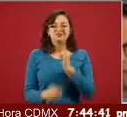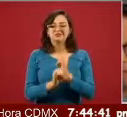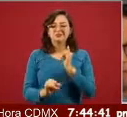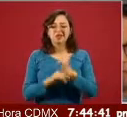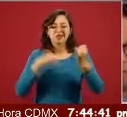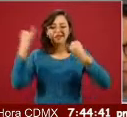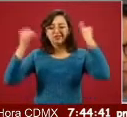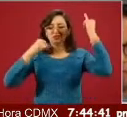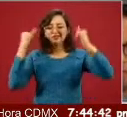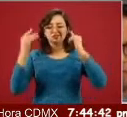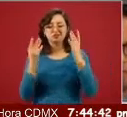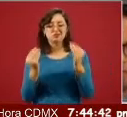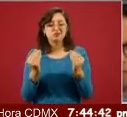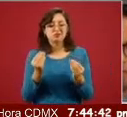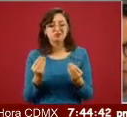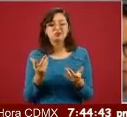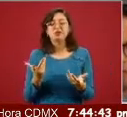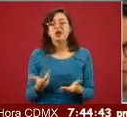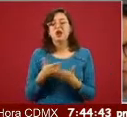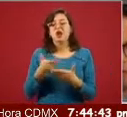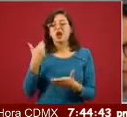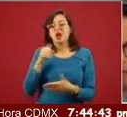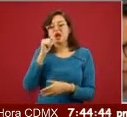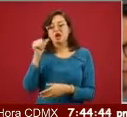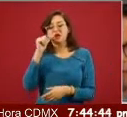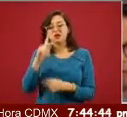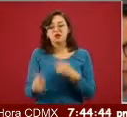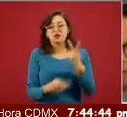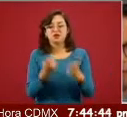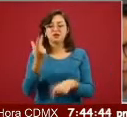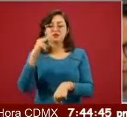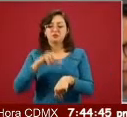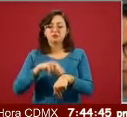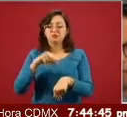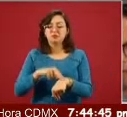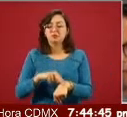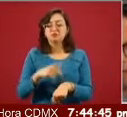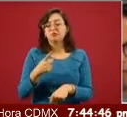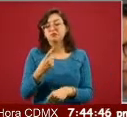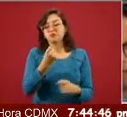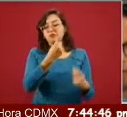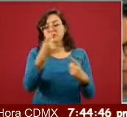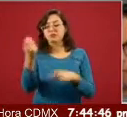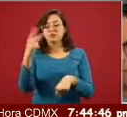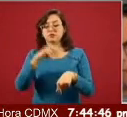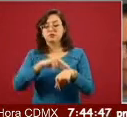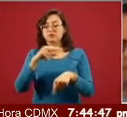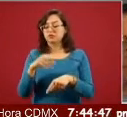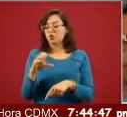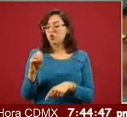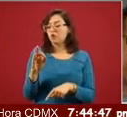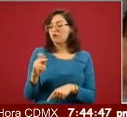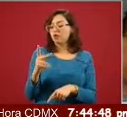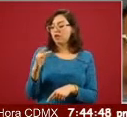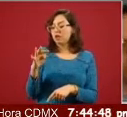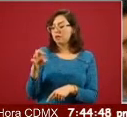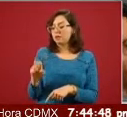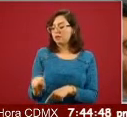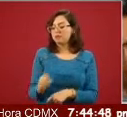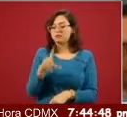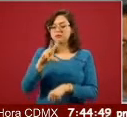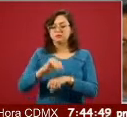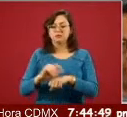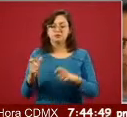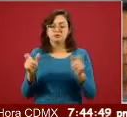Ayer le consultábamos después de la conferencia de medios sobre un medicamento que supuestamente médicos piden a COFEPRIS que se libere en las aduanas,